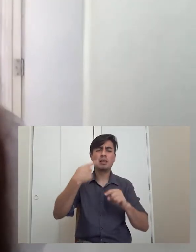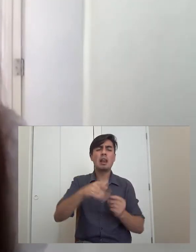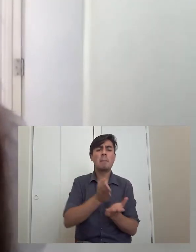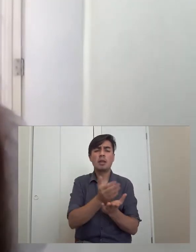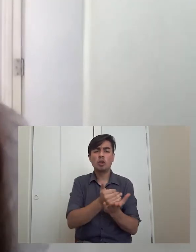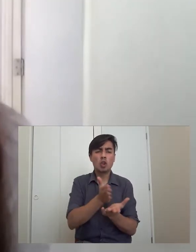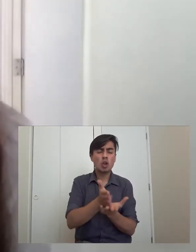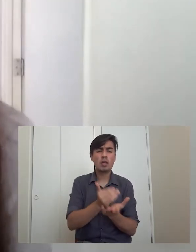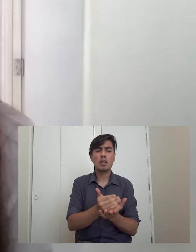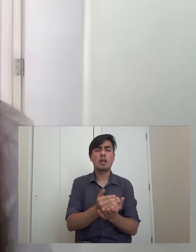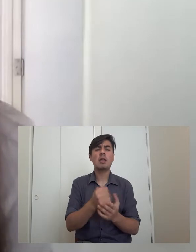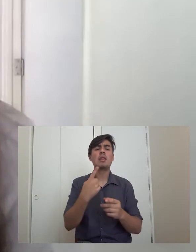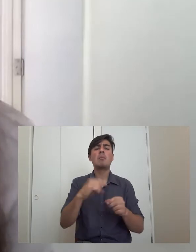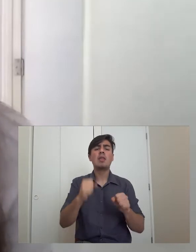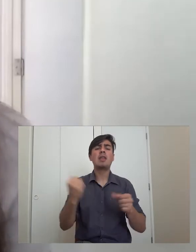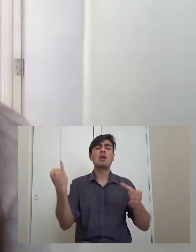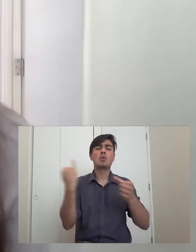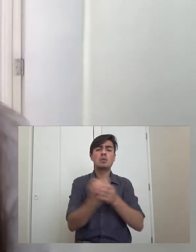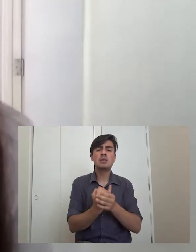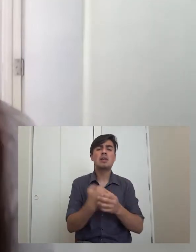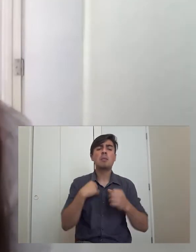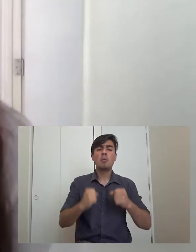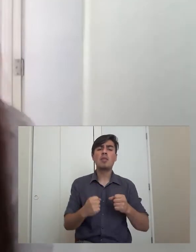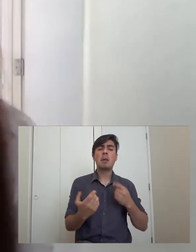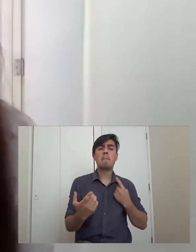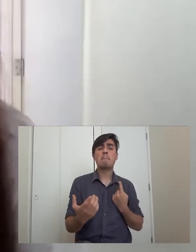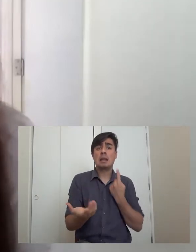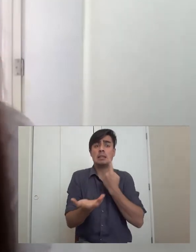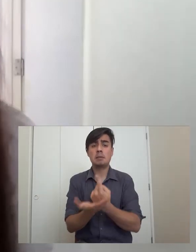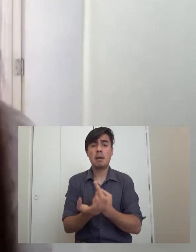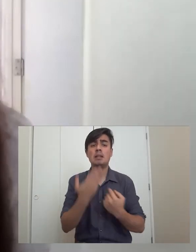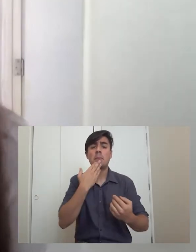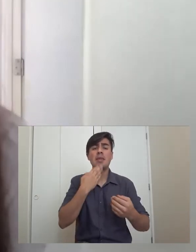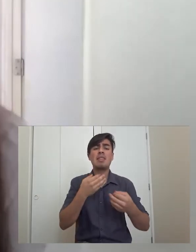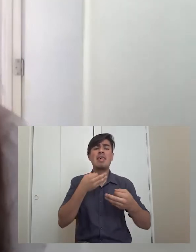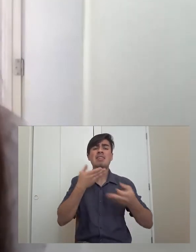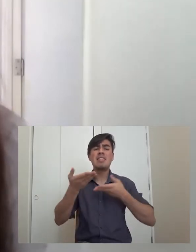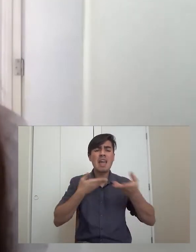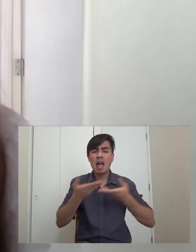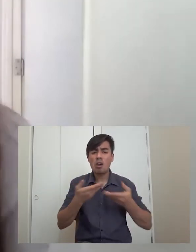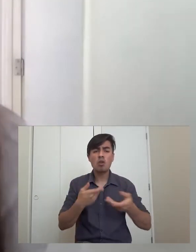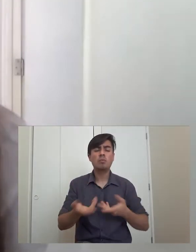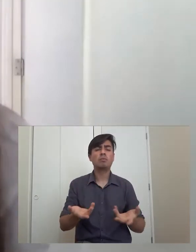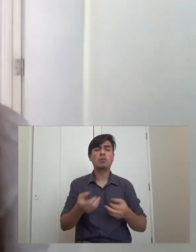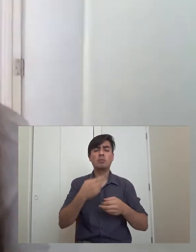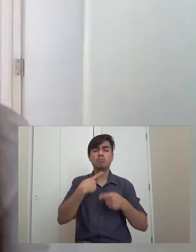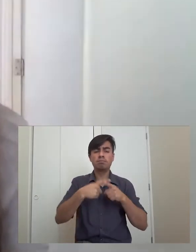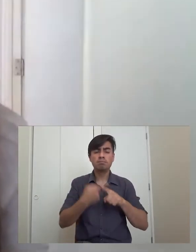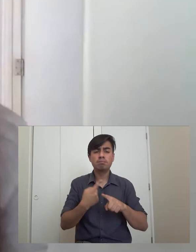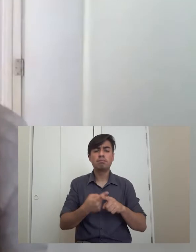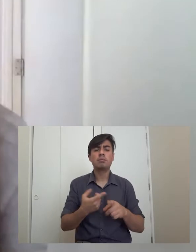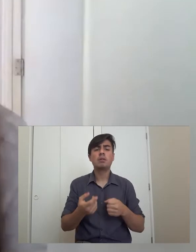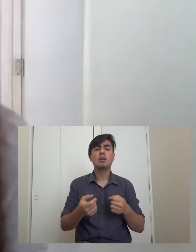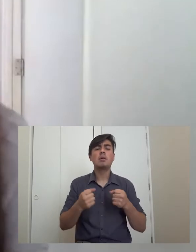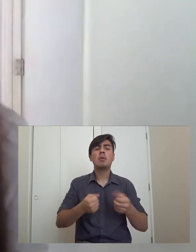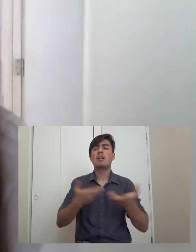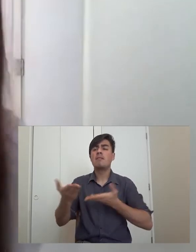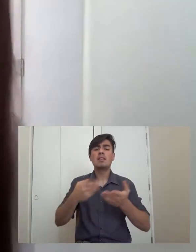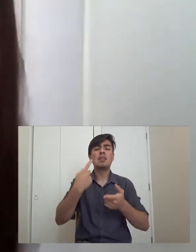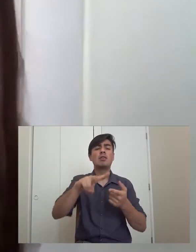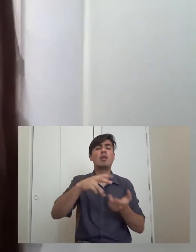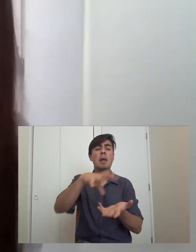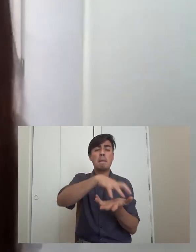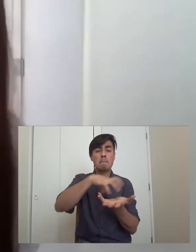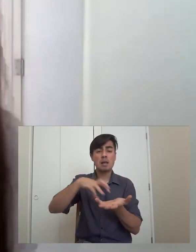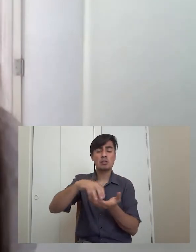que nos propone la metodología en relación, ¿no es cierto?, a la inclusión, la participación, el diálogo y este mecanismo de prevención